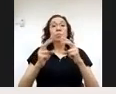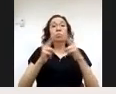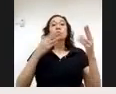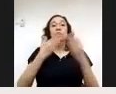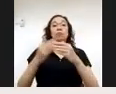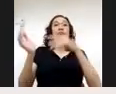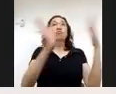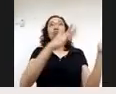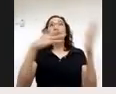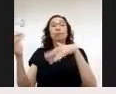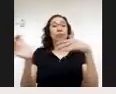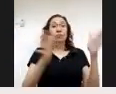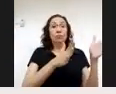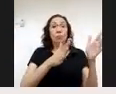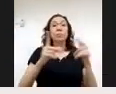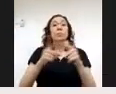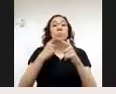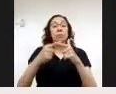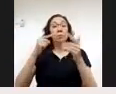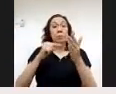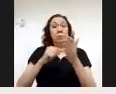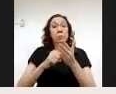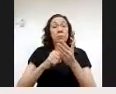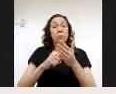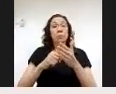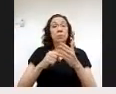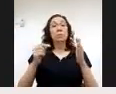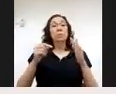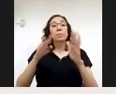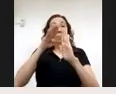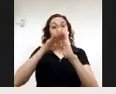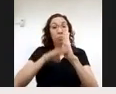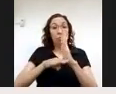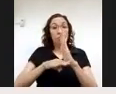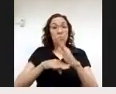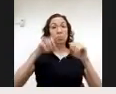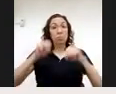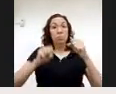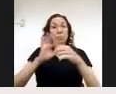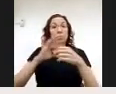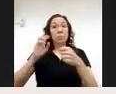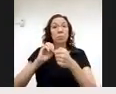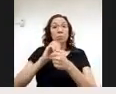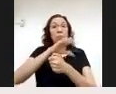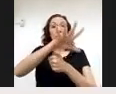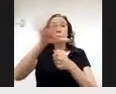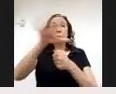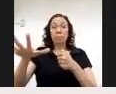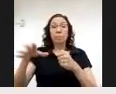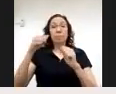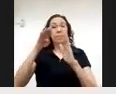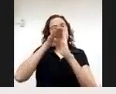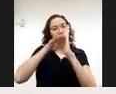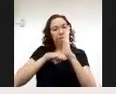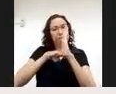ventiladas. Así que esto nos reduce la posibilidad de contagio al mínimo, al